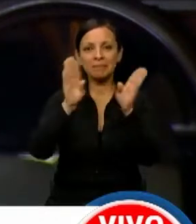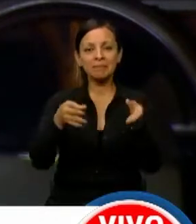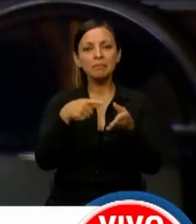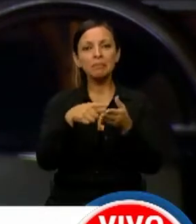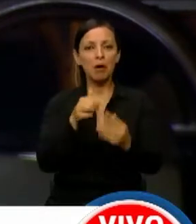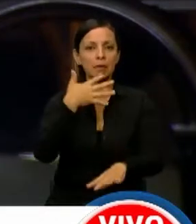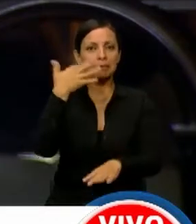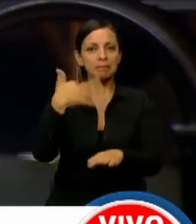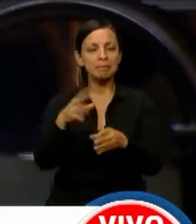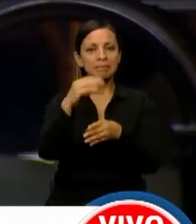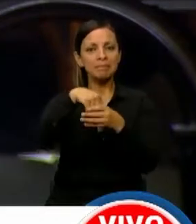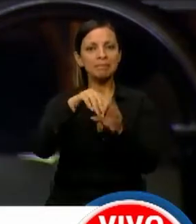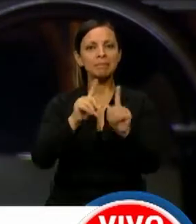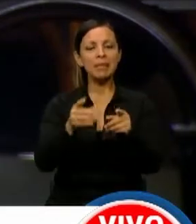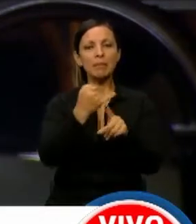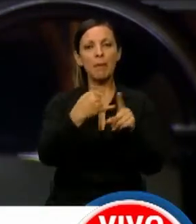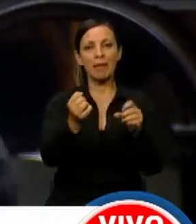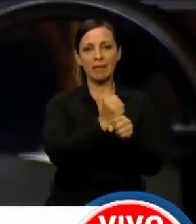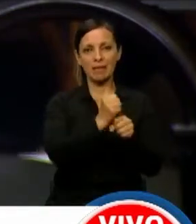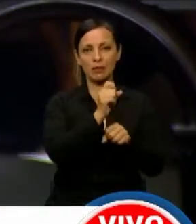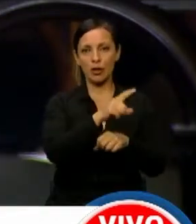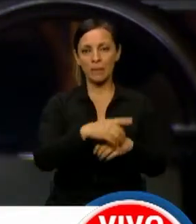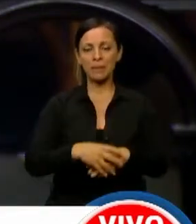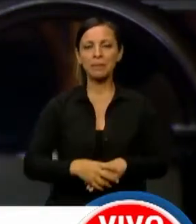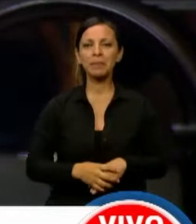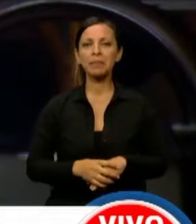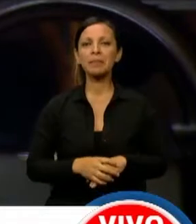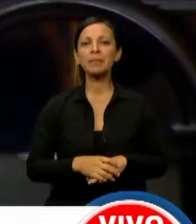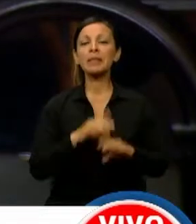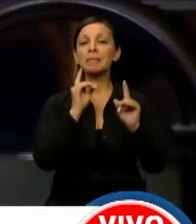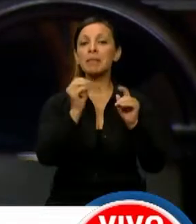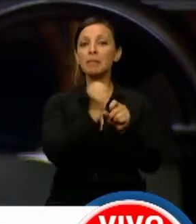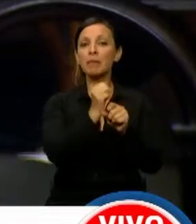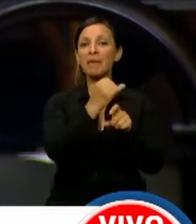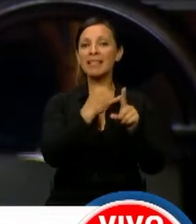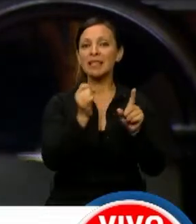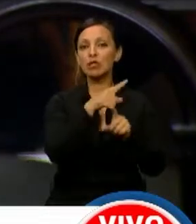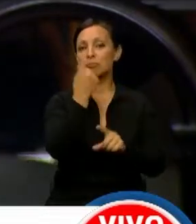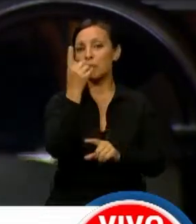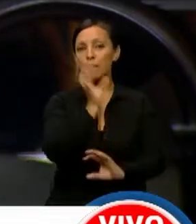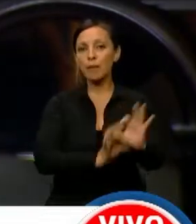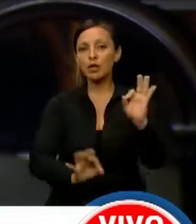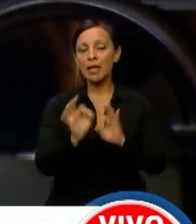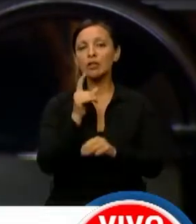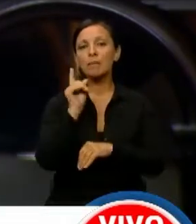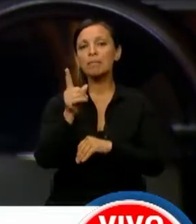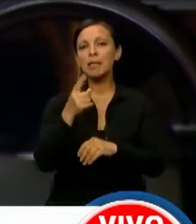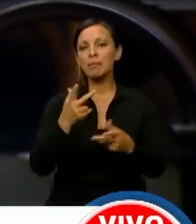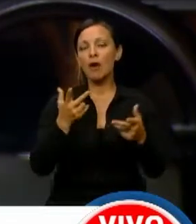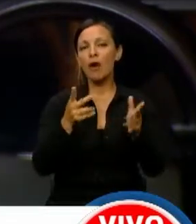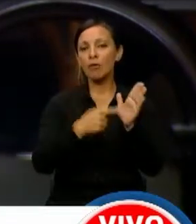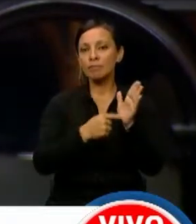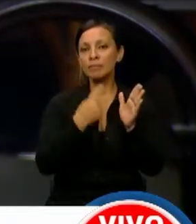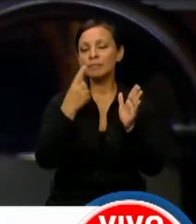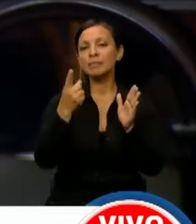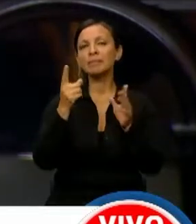estaban comprendidos en esta media sanción. Una media sanción de un proyecto que, como dice y resalta